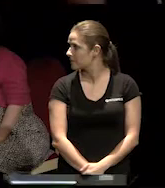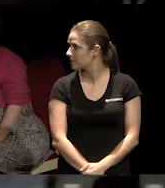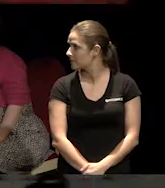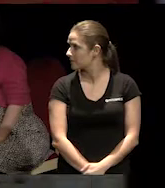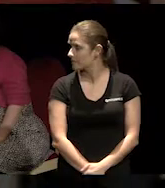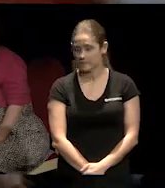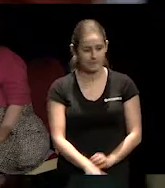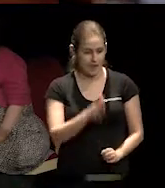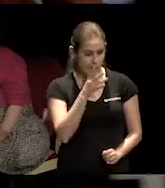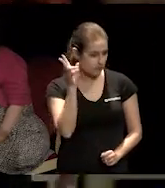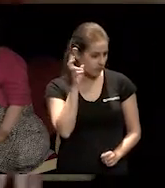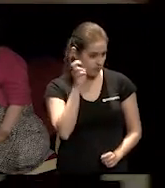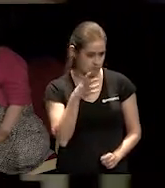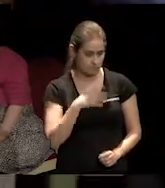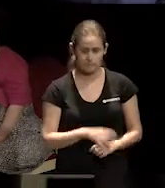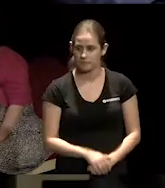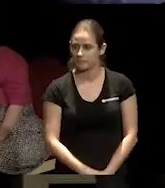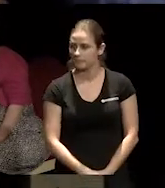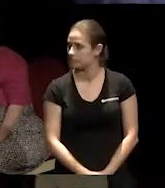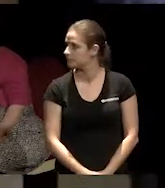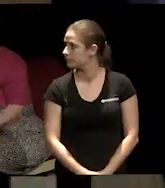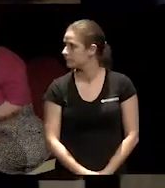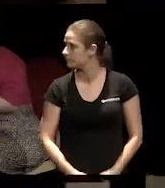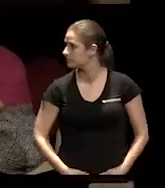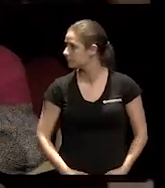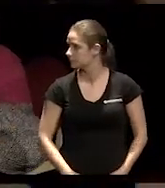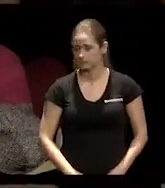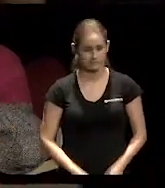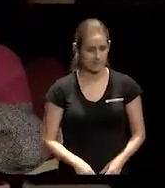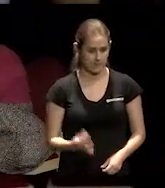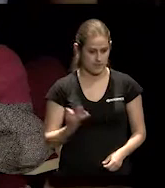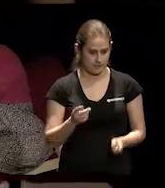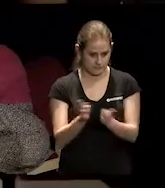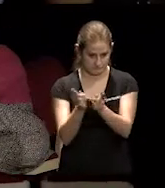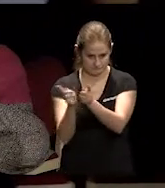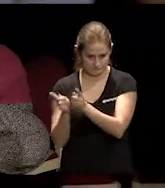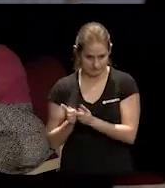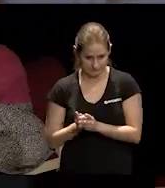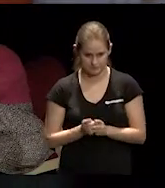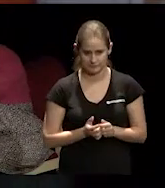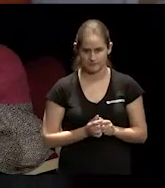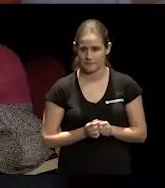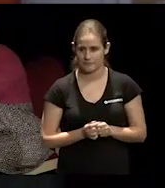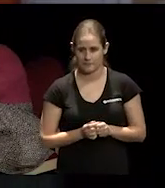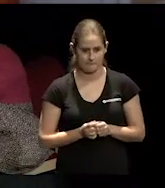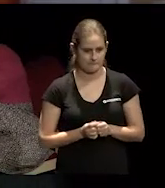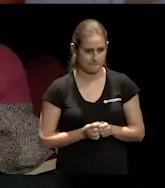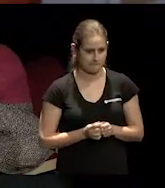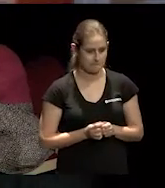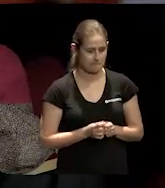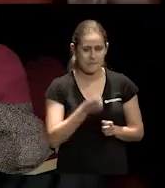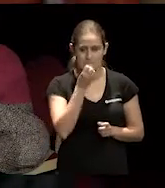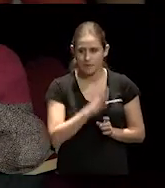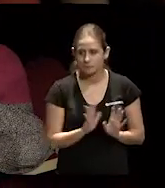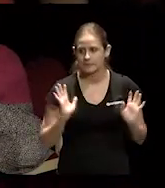¿Ahora se me oye? ¿Sí? Sí. ¿Tengo que ir terminando? Uy. A ver, bueno,